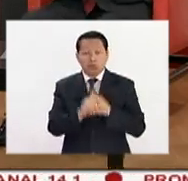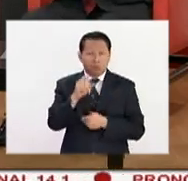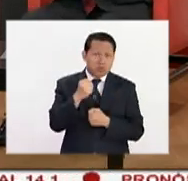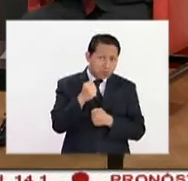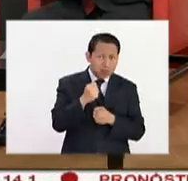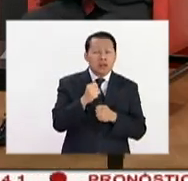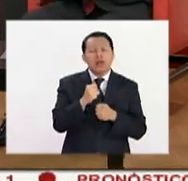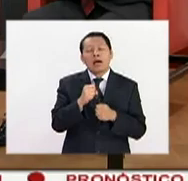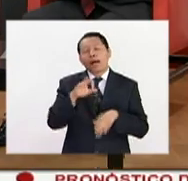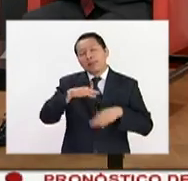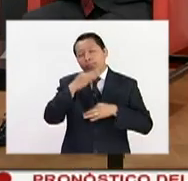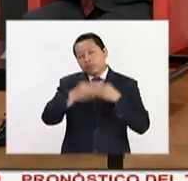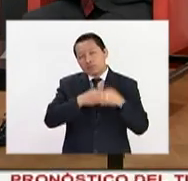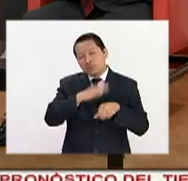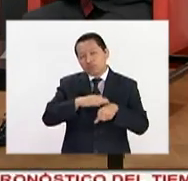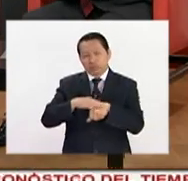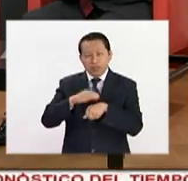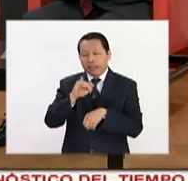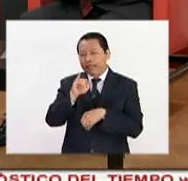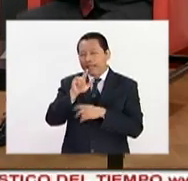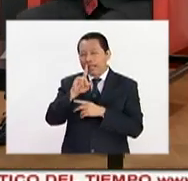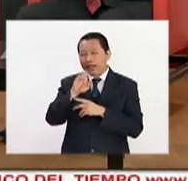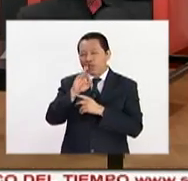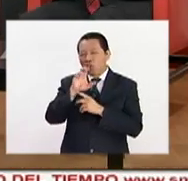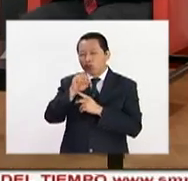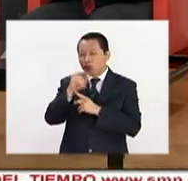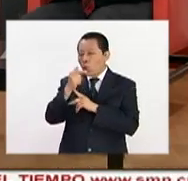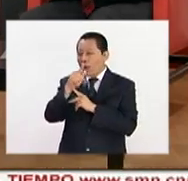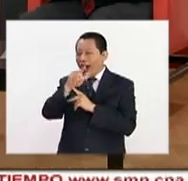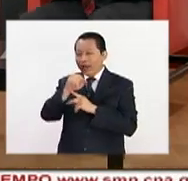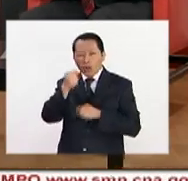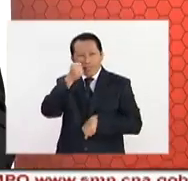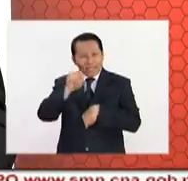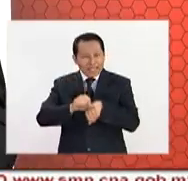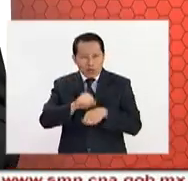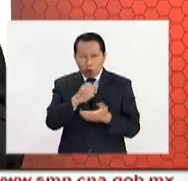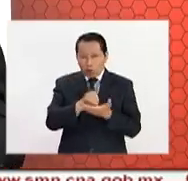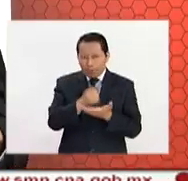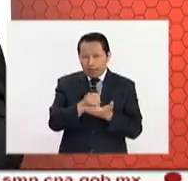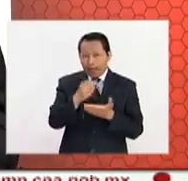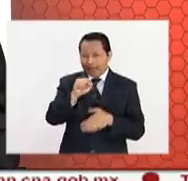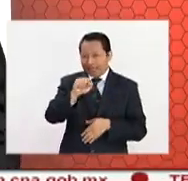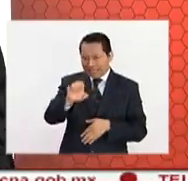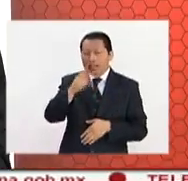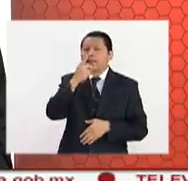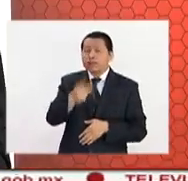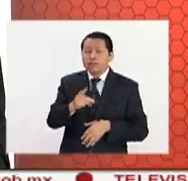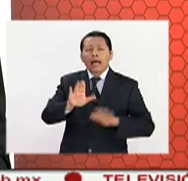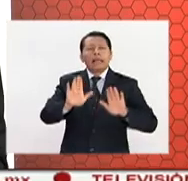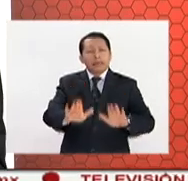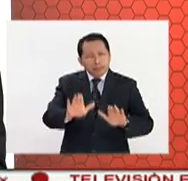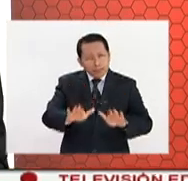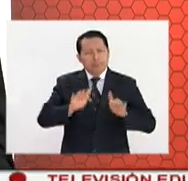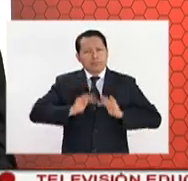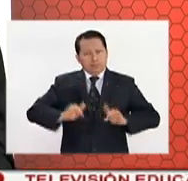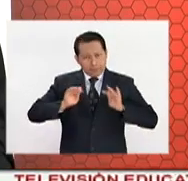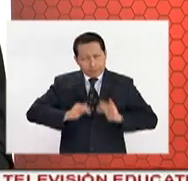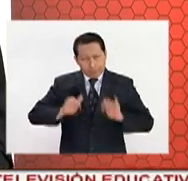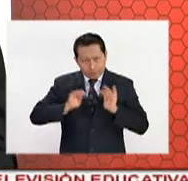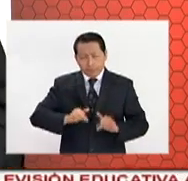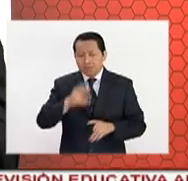de calma por parte del secretario de Economía, Ildefonso Guajardo, que dice, tranquilos, tenemos opciones para poder en un momento